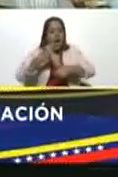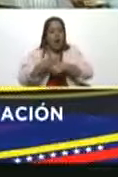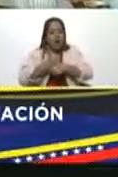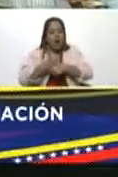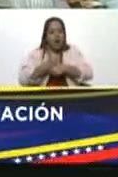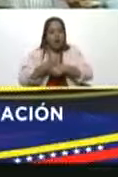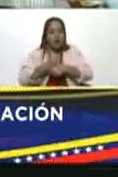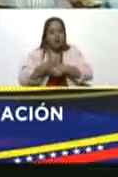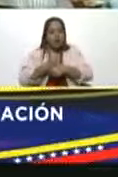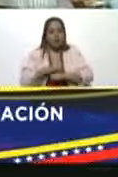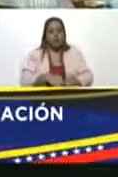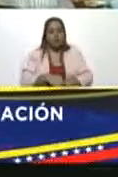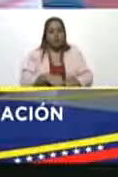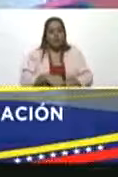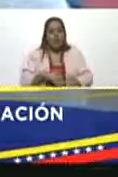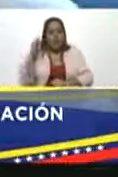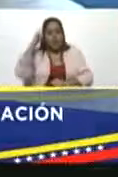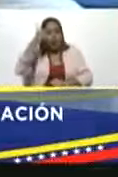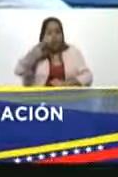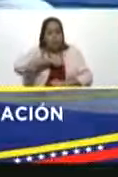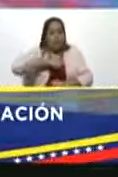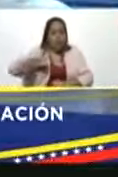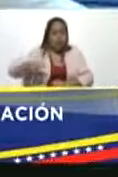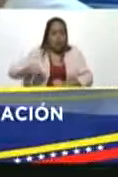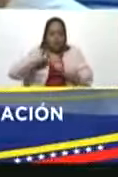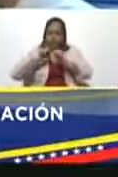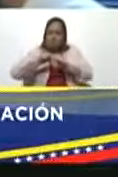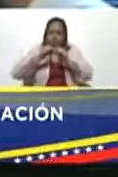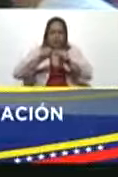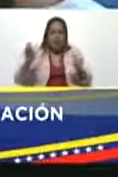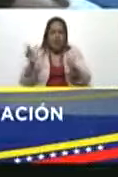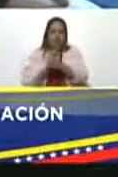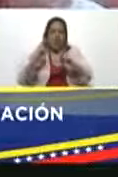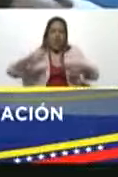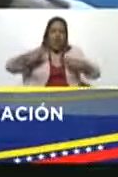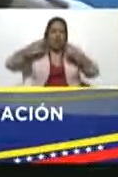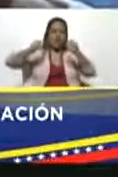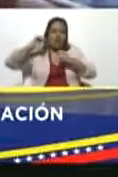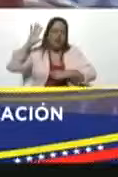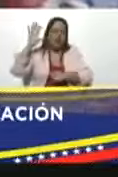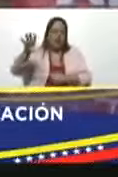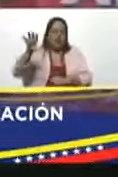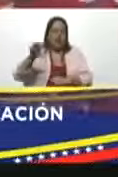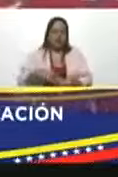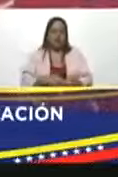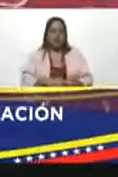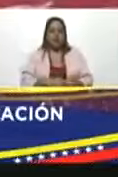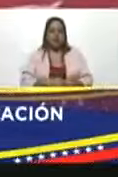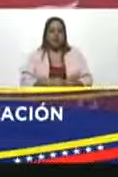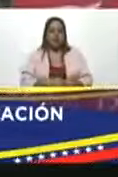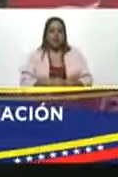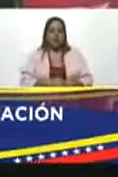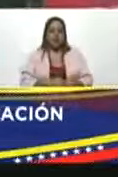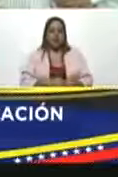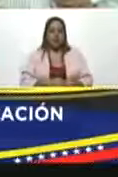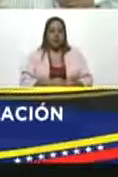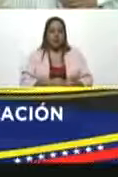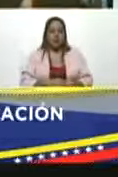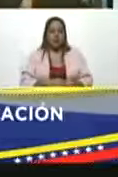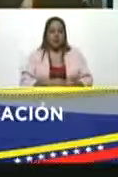esta tierra de Yaracuy, seguimos venciendo. ¡Que viva la patria! ¡Que viva! Las